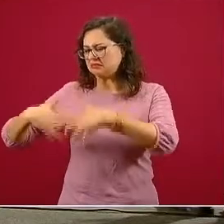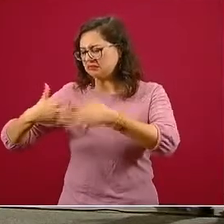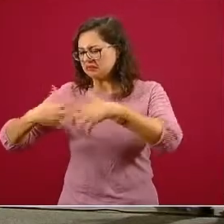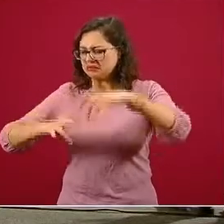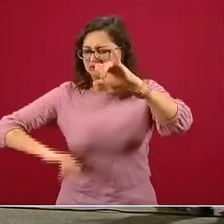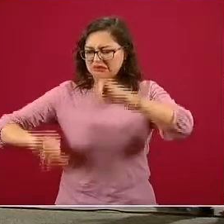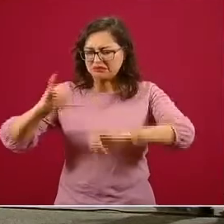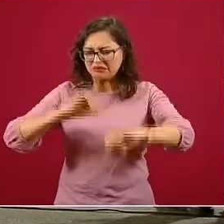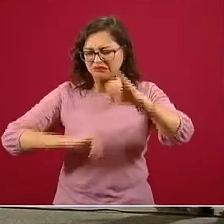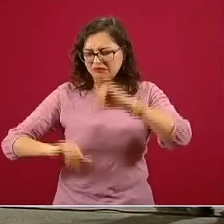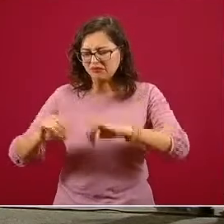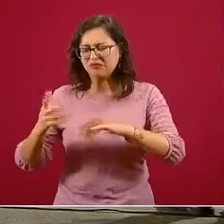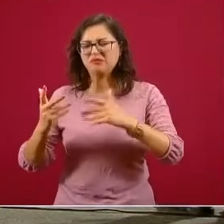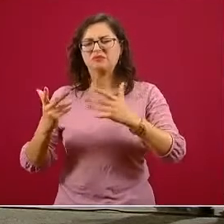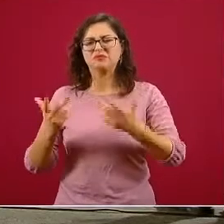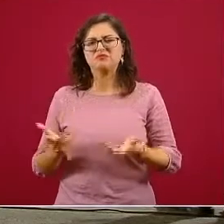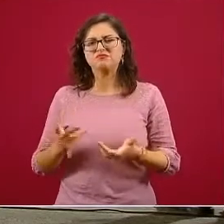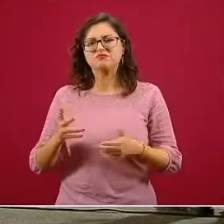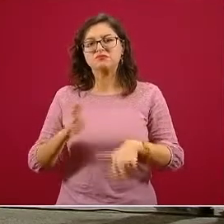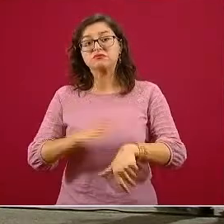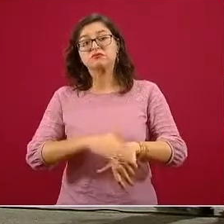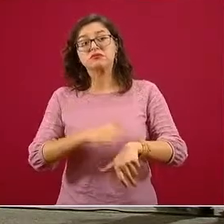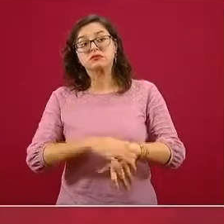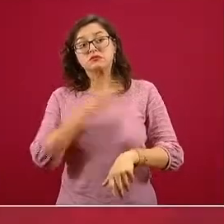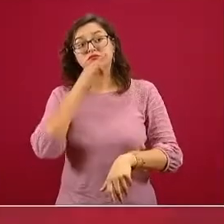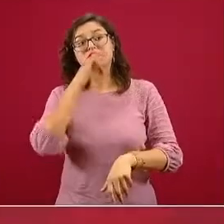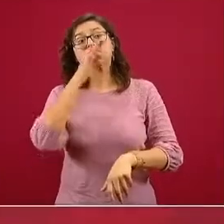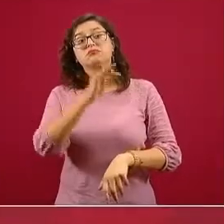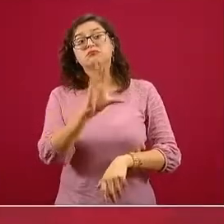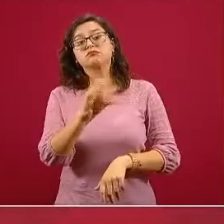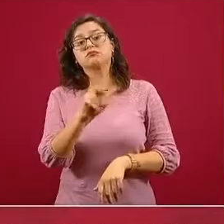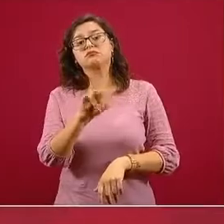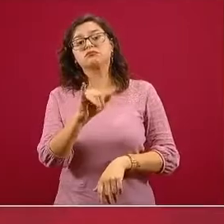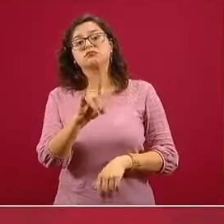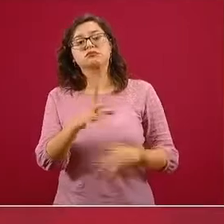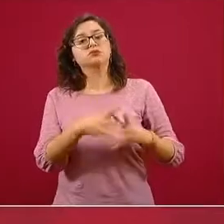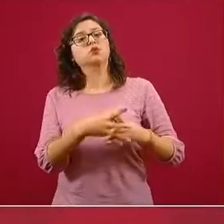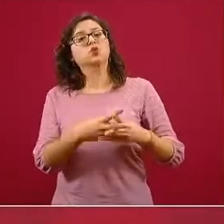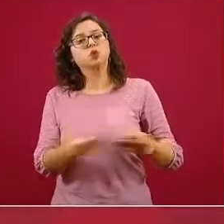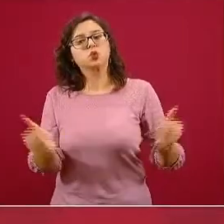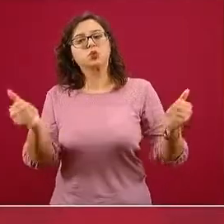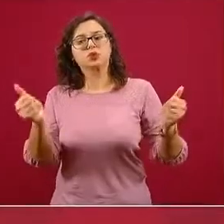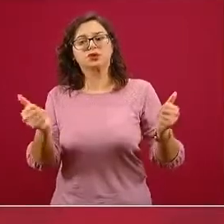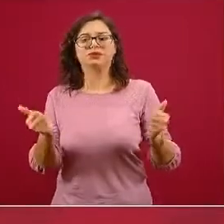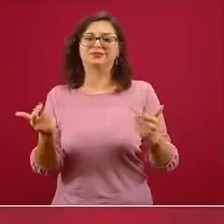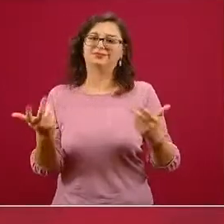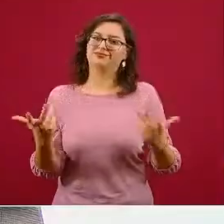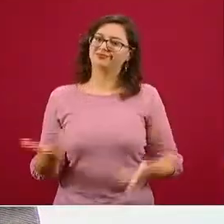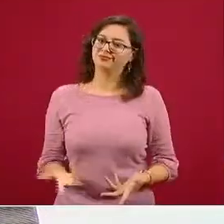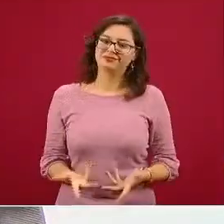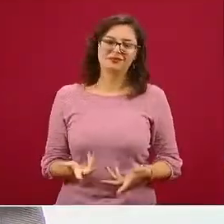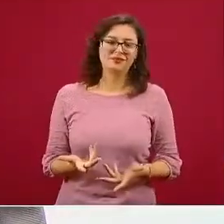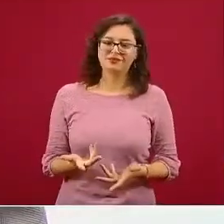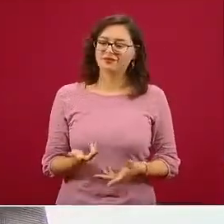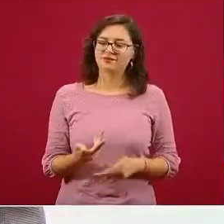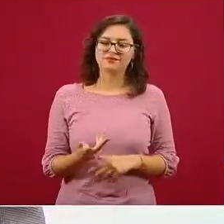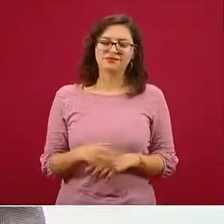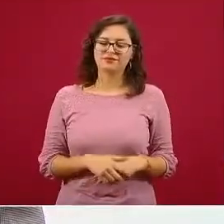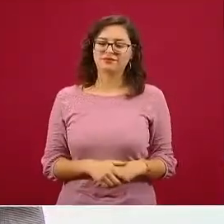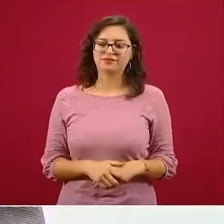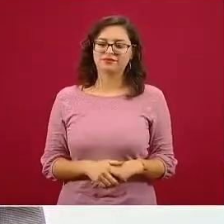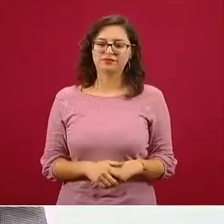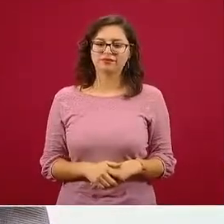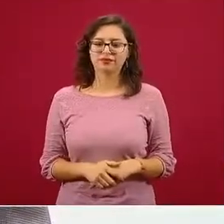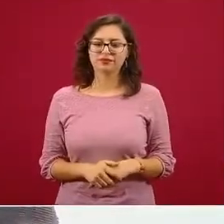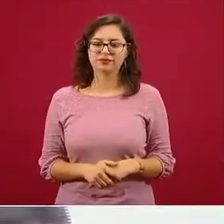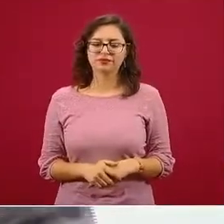industrializados, procesados, que invocan en su momento de promoción ser fórmulas útiles para el